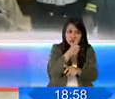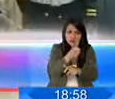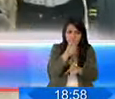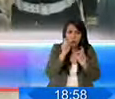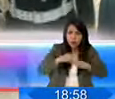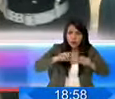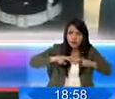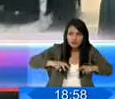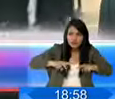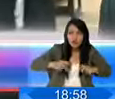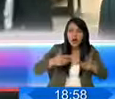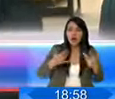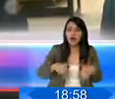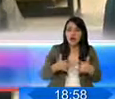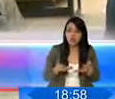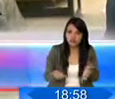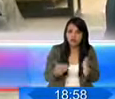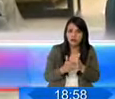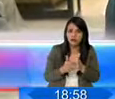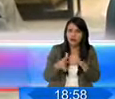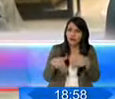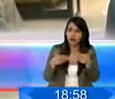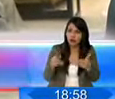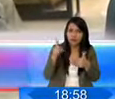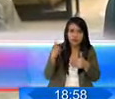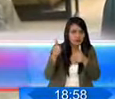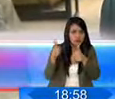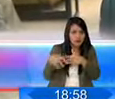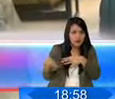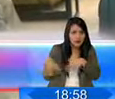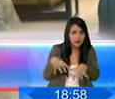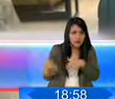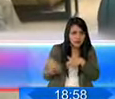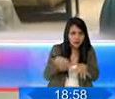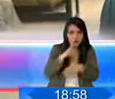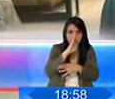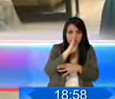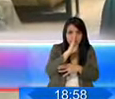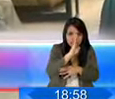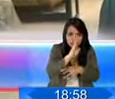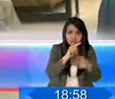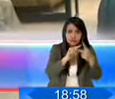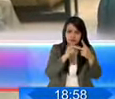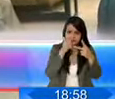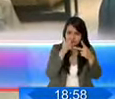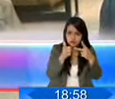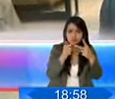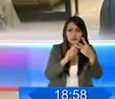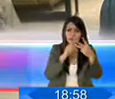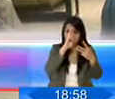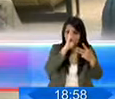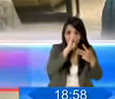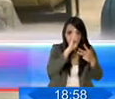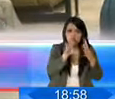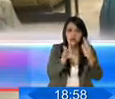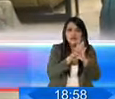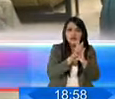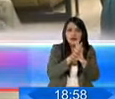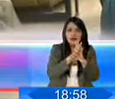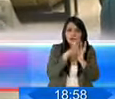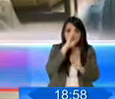municipio retome conceptos de eficiencia, de transparencia, de respeto a la legalidad